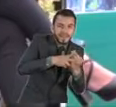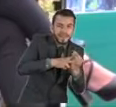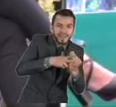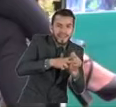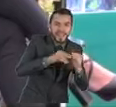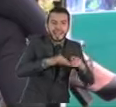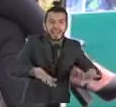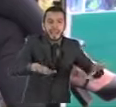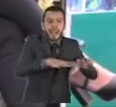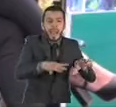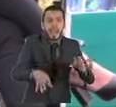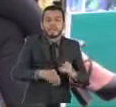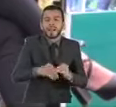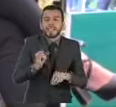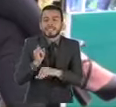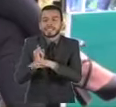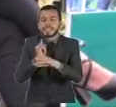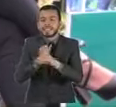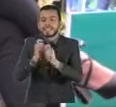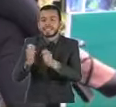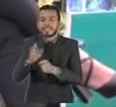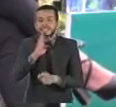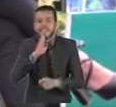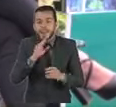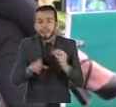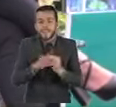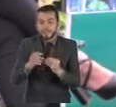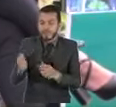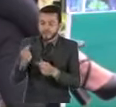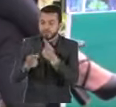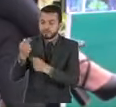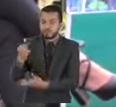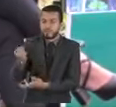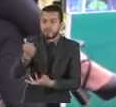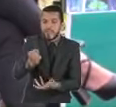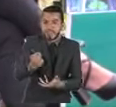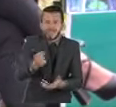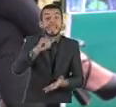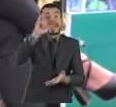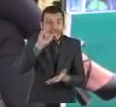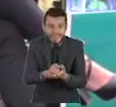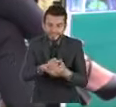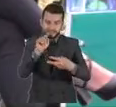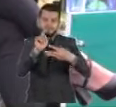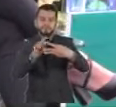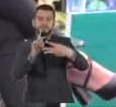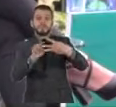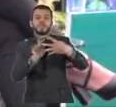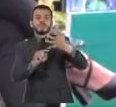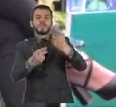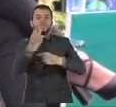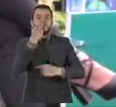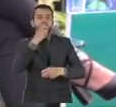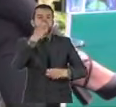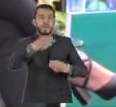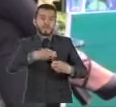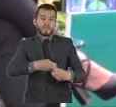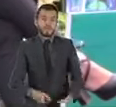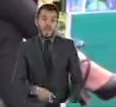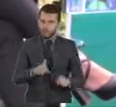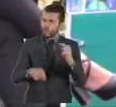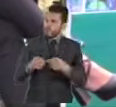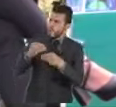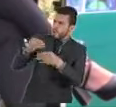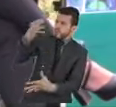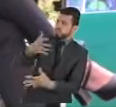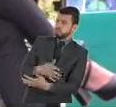concertando? ¿Y cómo la vamos a ejecutar? Esa es la escala de los desafíos que tenemos. Muchos dirán,